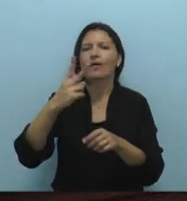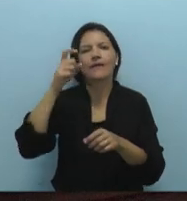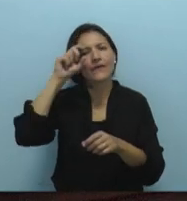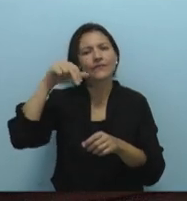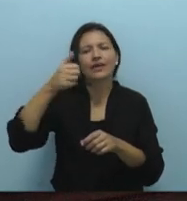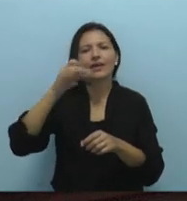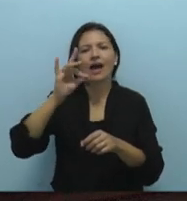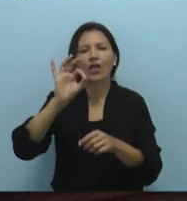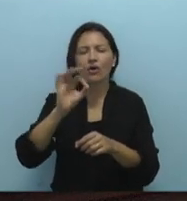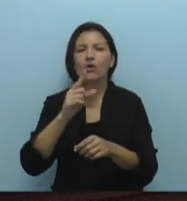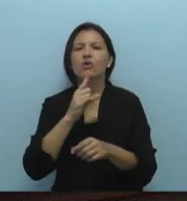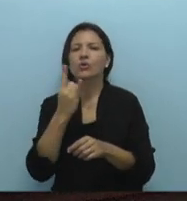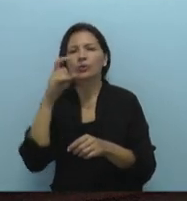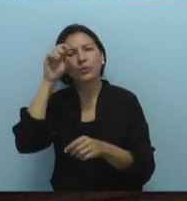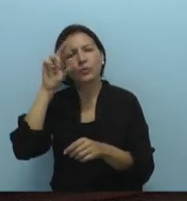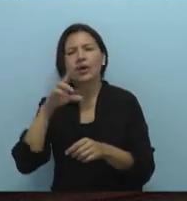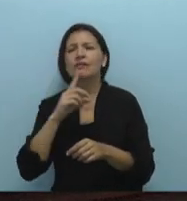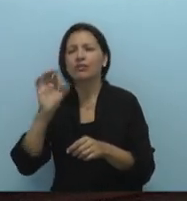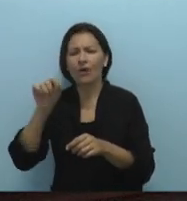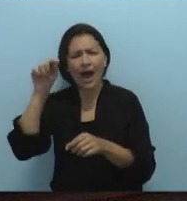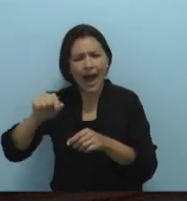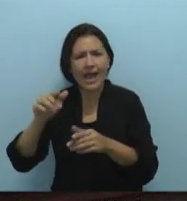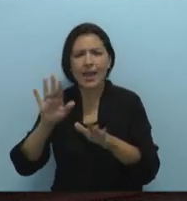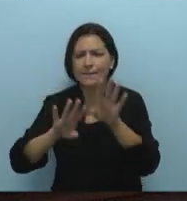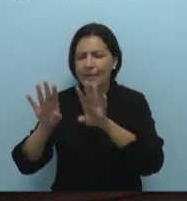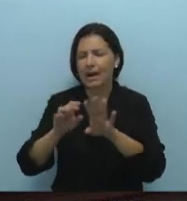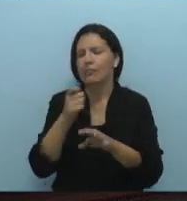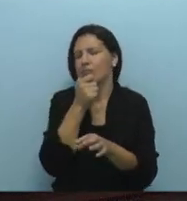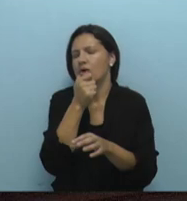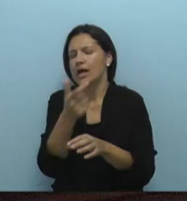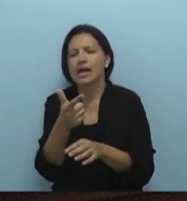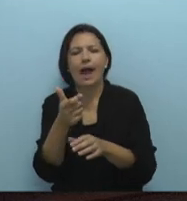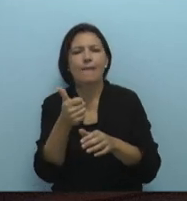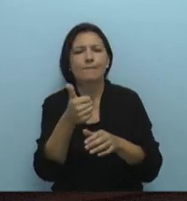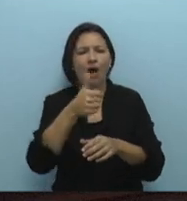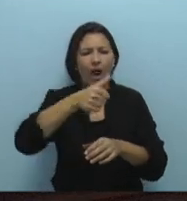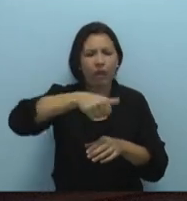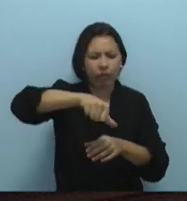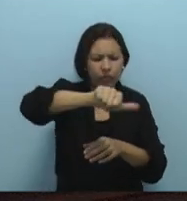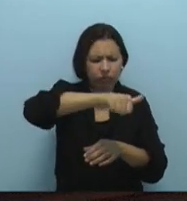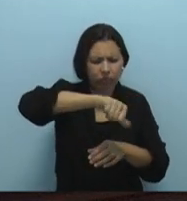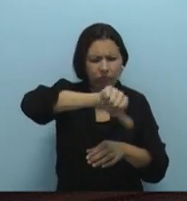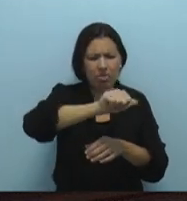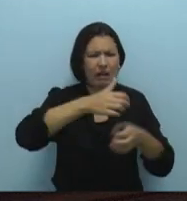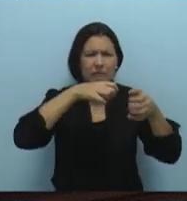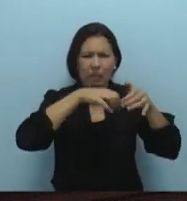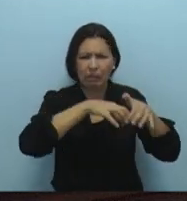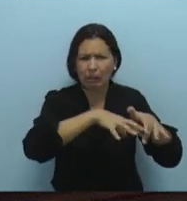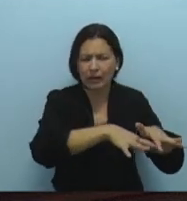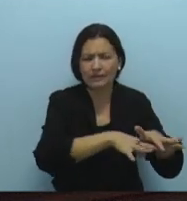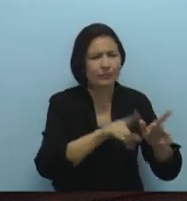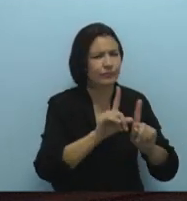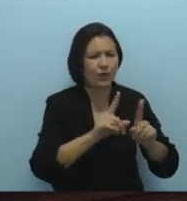más de 50, que se están capacitando y que ese aceite que terminaba tirado en cualquier lugar, hoy se forma como